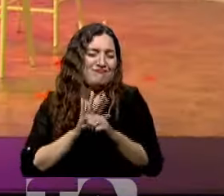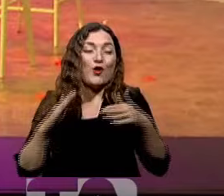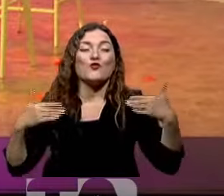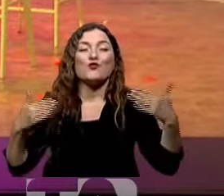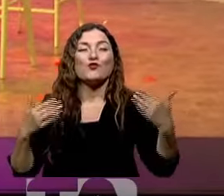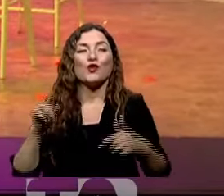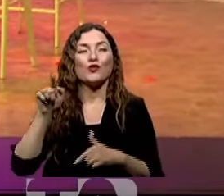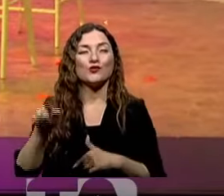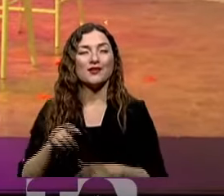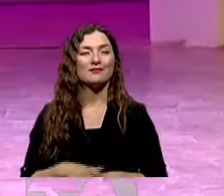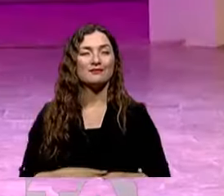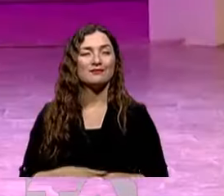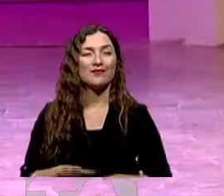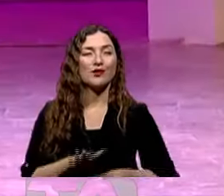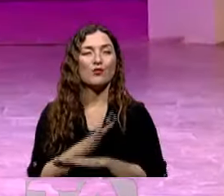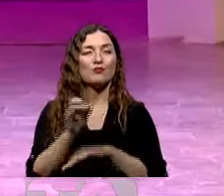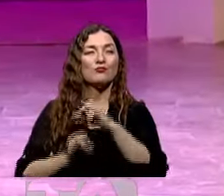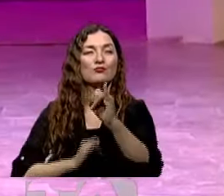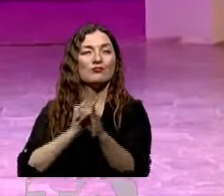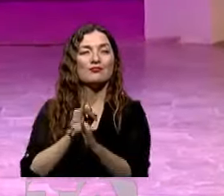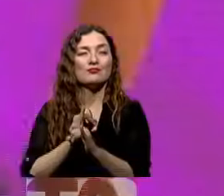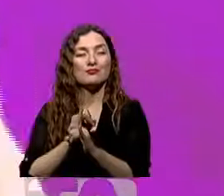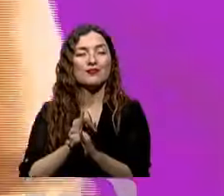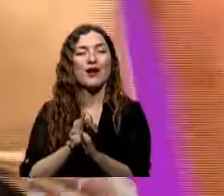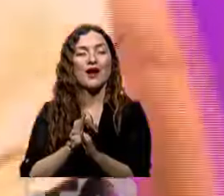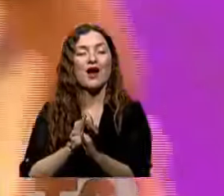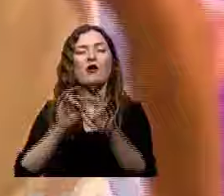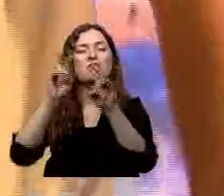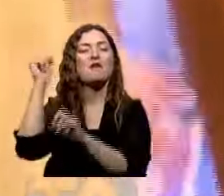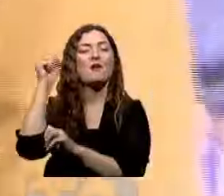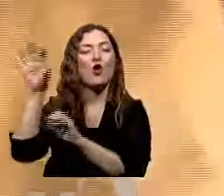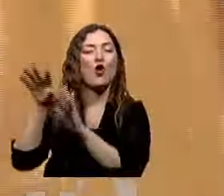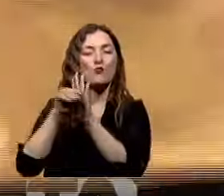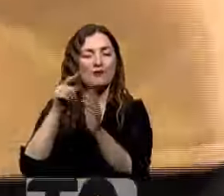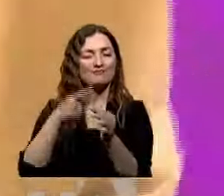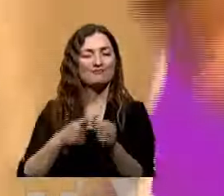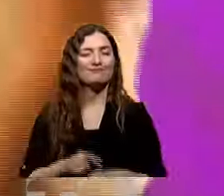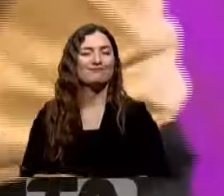lo sabe, el aclamado musical internacional basado en los hits de ABBA ya está en Quito.